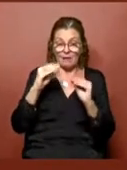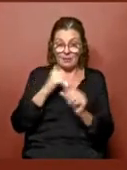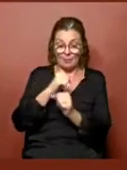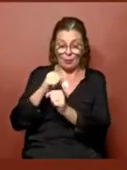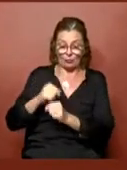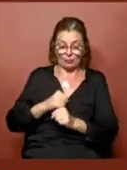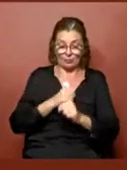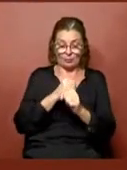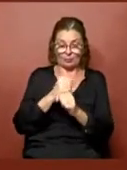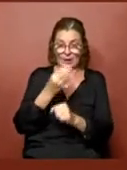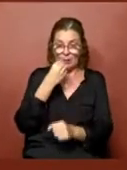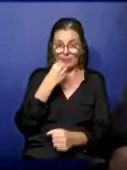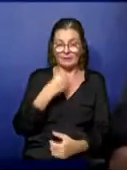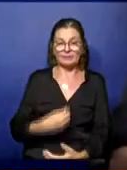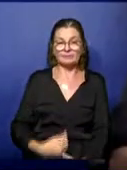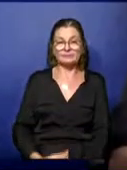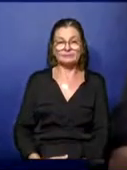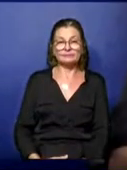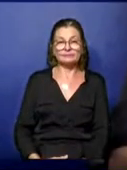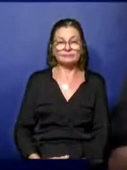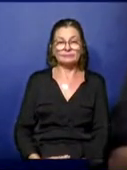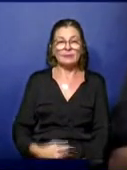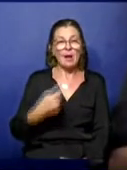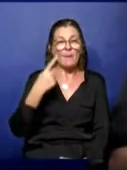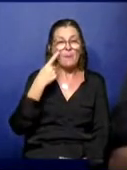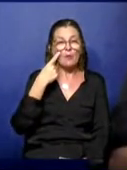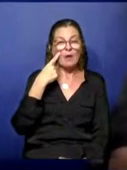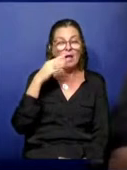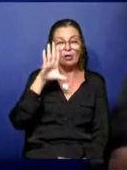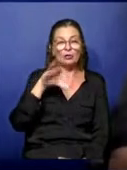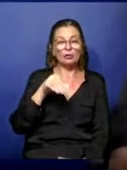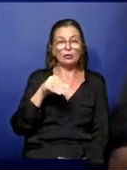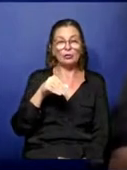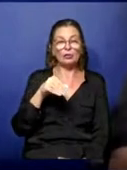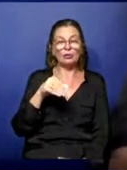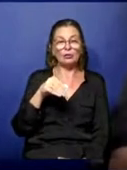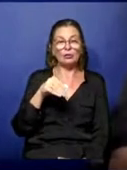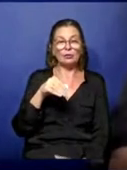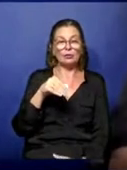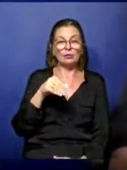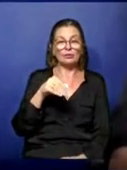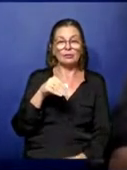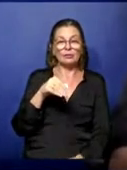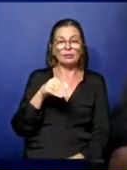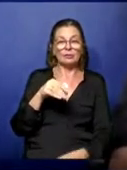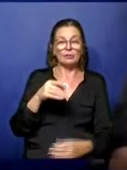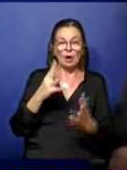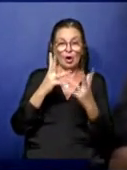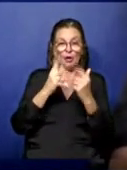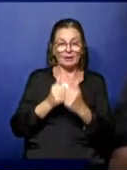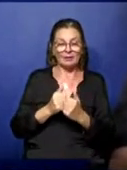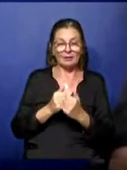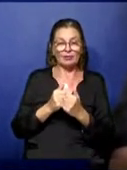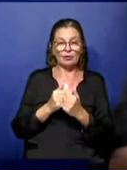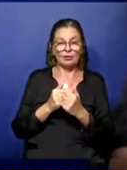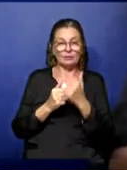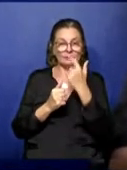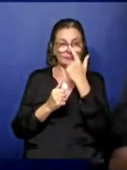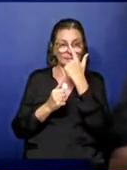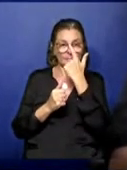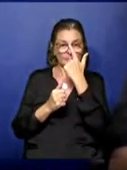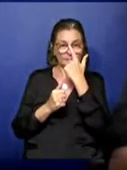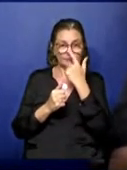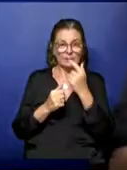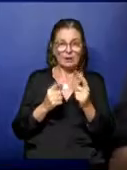populares. Queda totalmente probado que se trata de una organización con